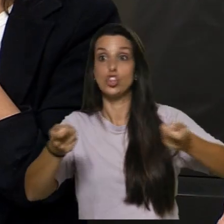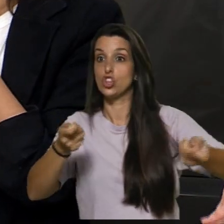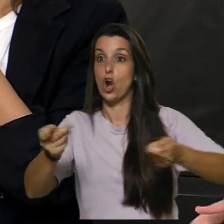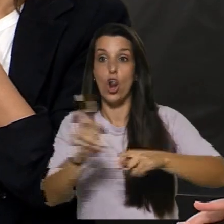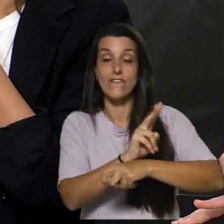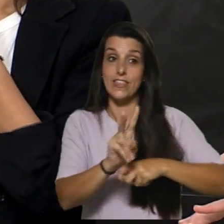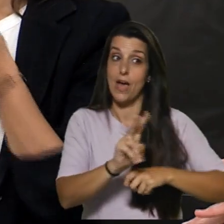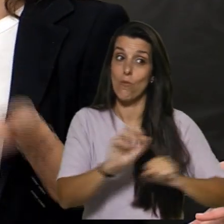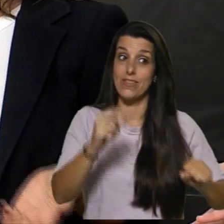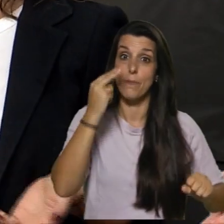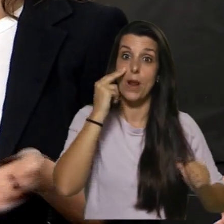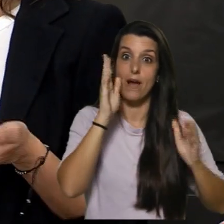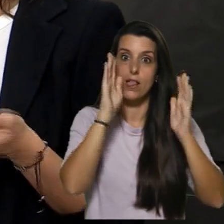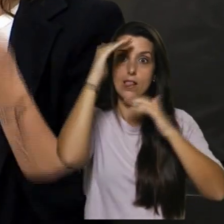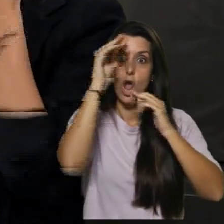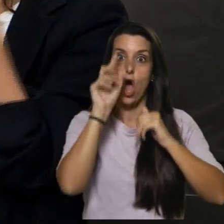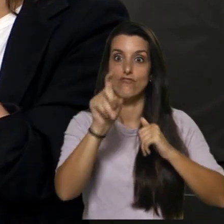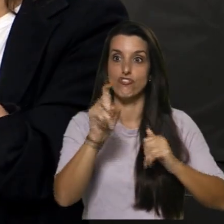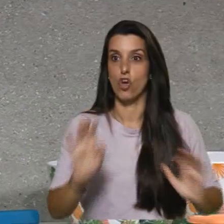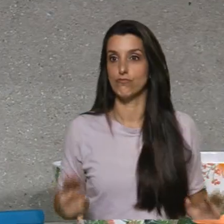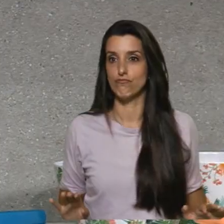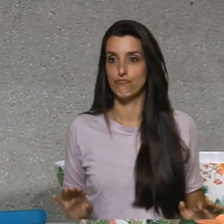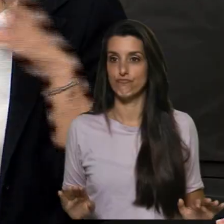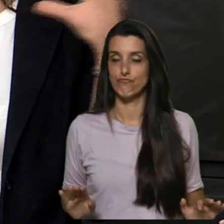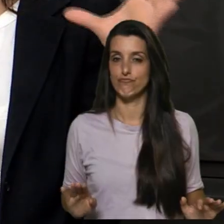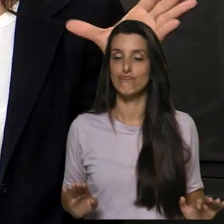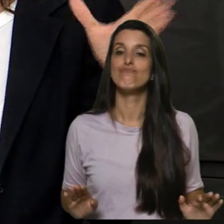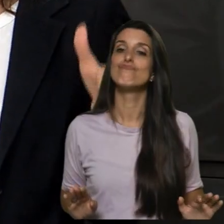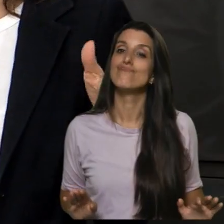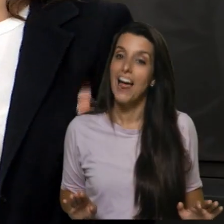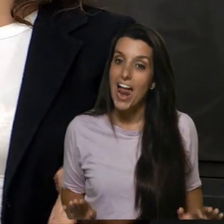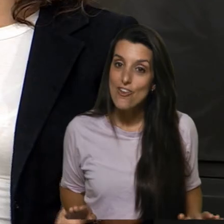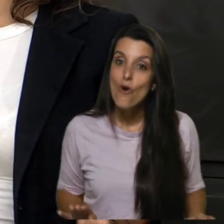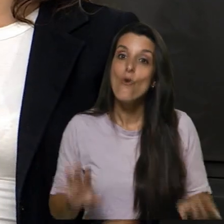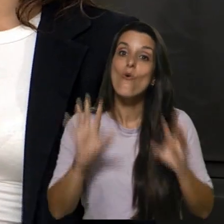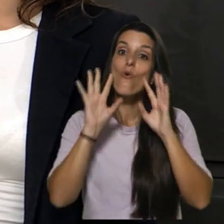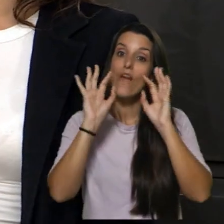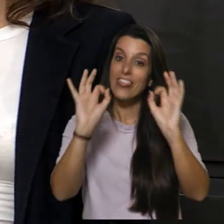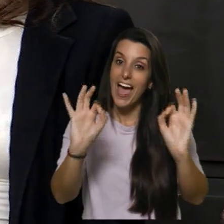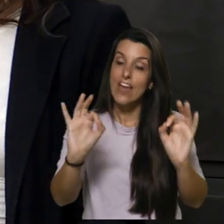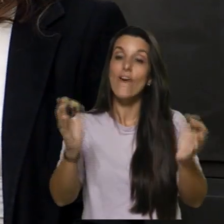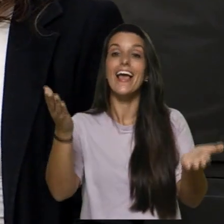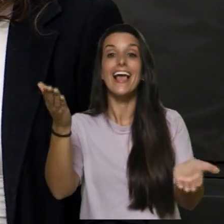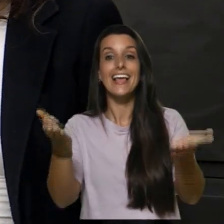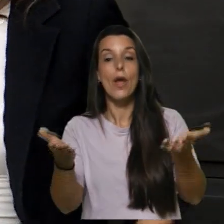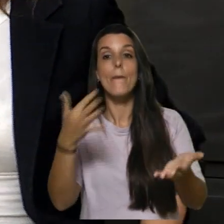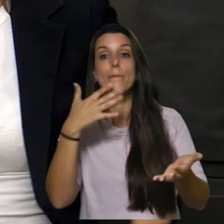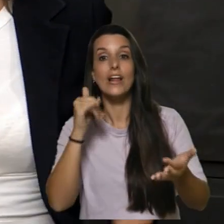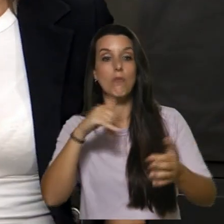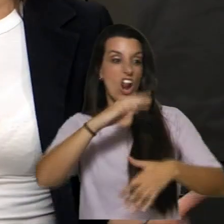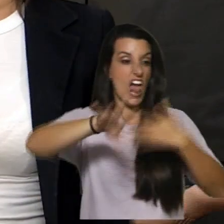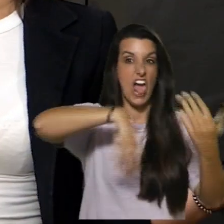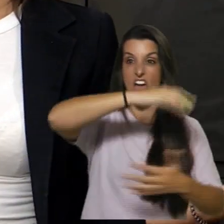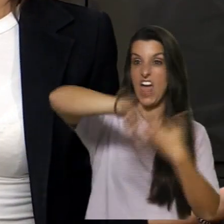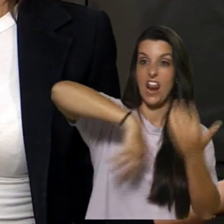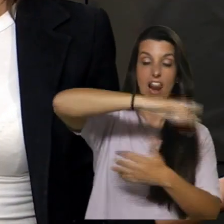que te puede poner obsesivo. Exacto. Es lo que estamos diciendo. Los excesos son malos. Tenemos un equilibrio. Exceso de desorden en